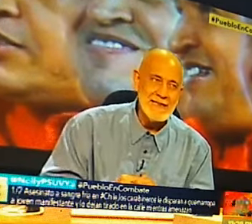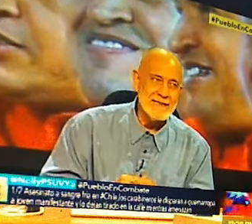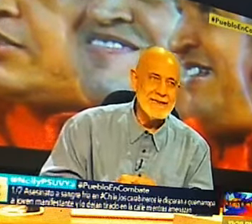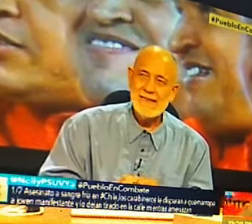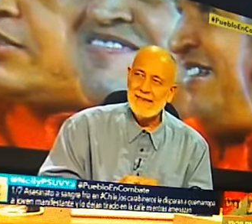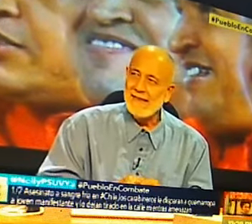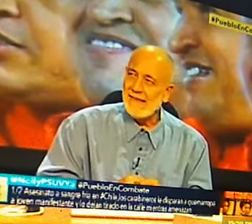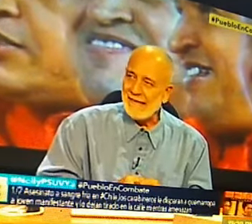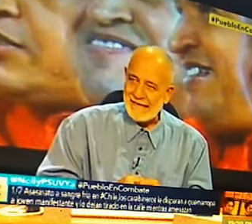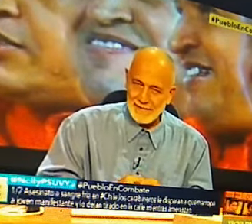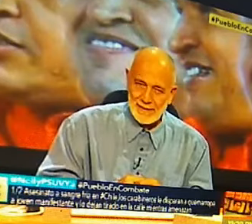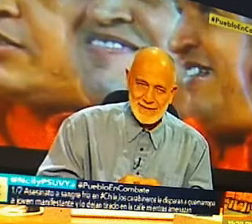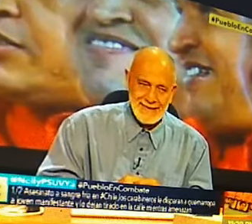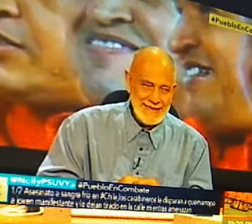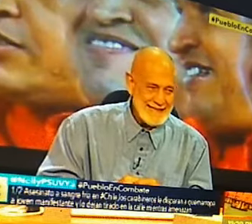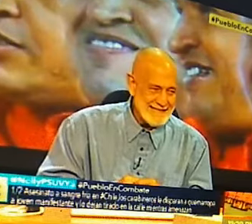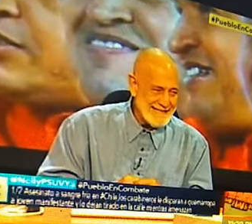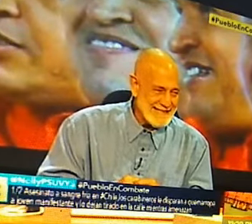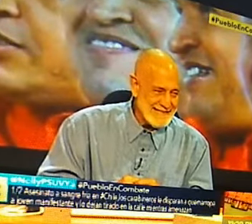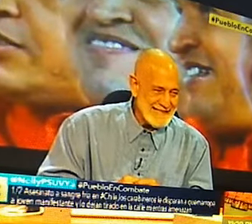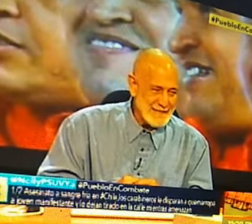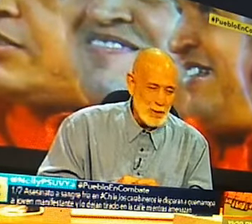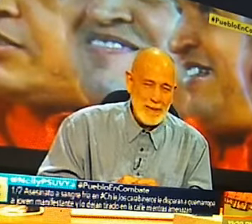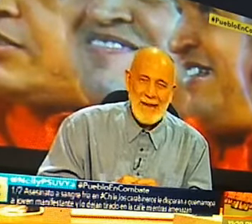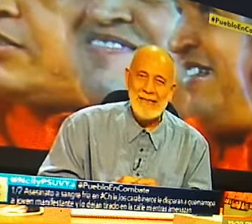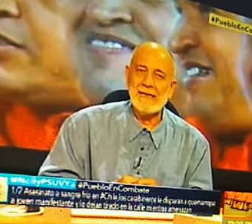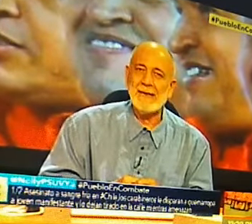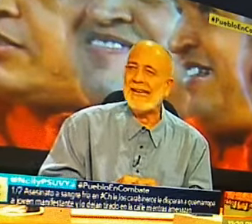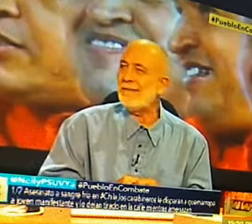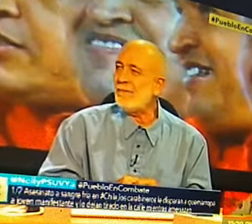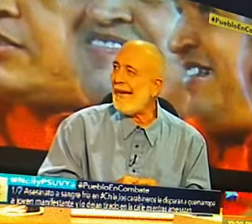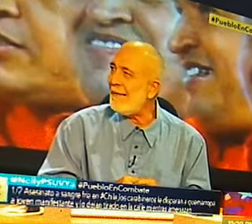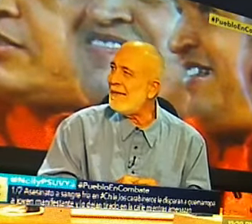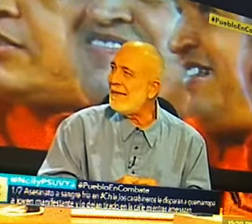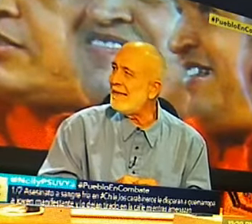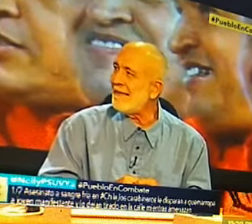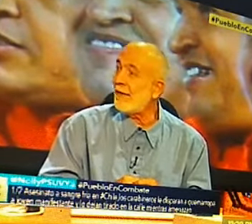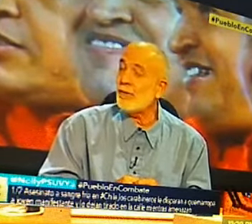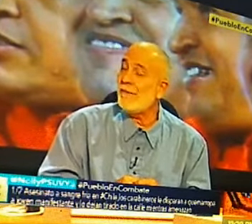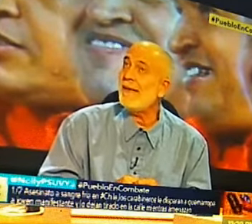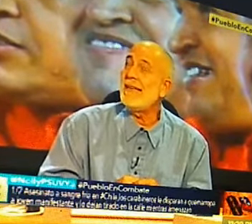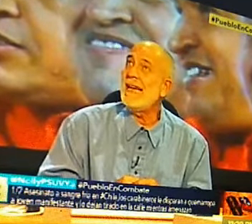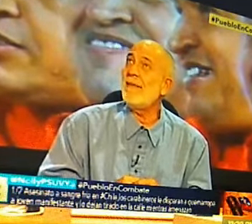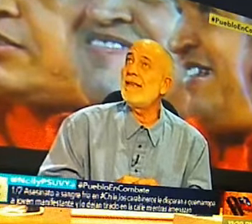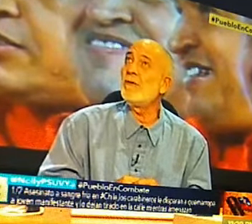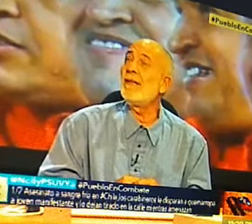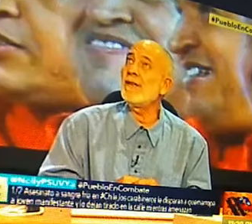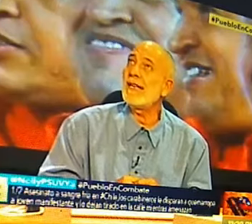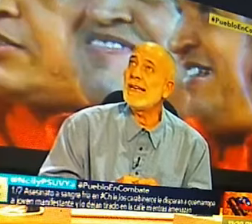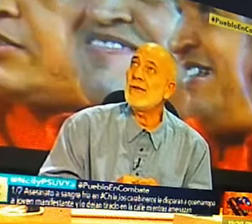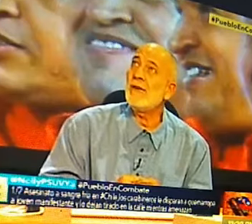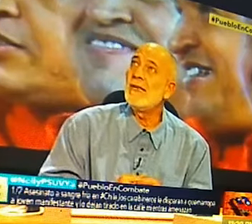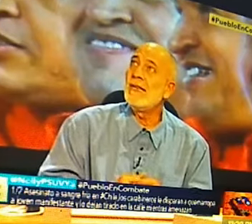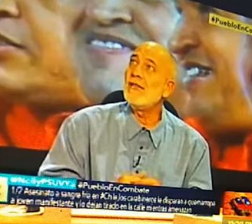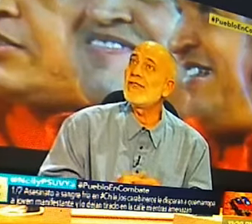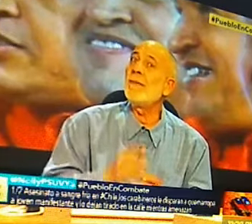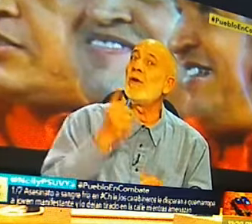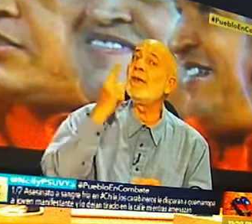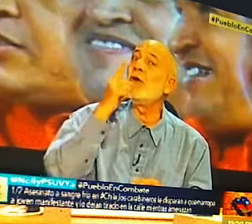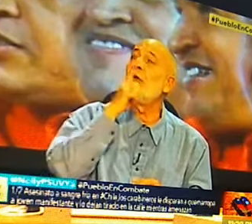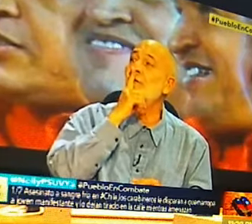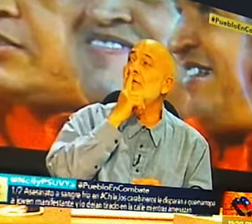tenía, cuando él se no paraba de trabajar, no paraba de hacer las cosas. Además, llegó un momento en que él agarró y dijo, eso